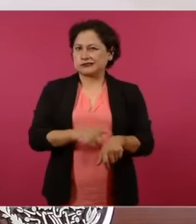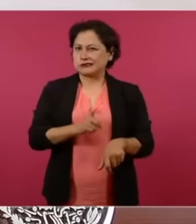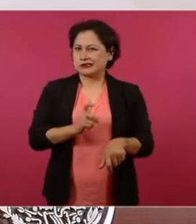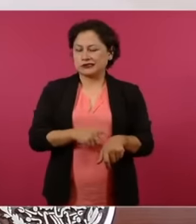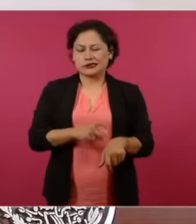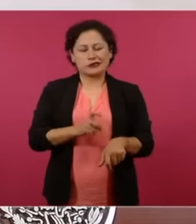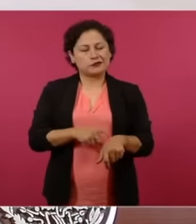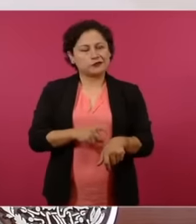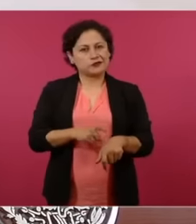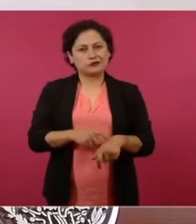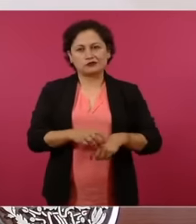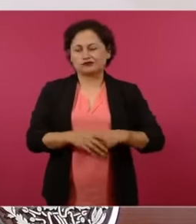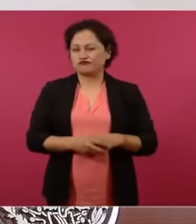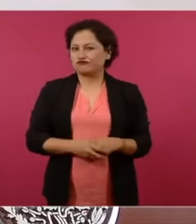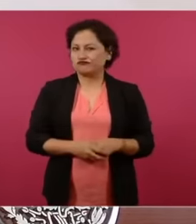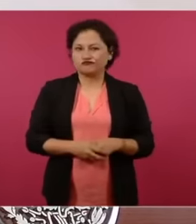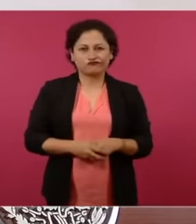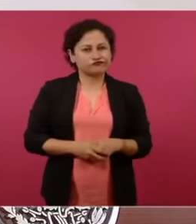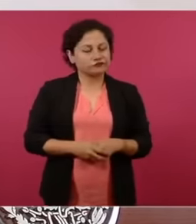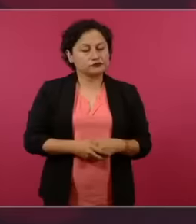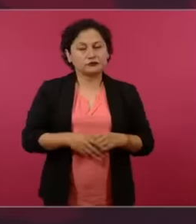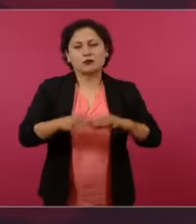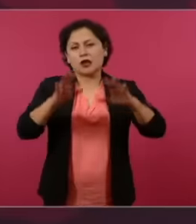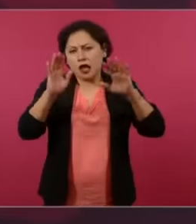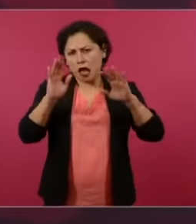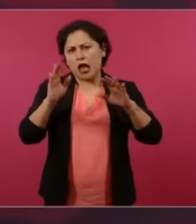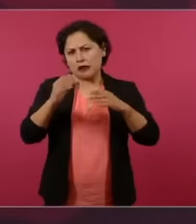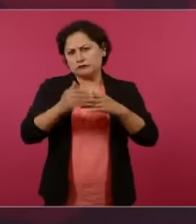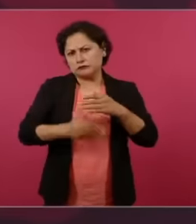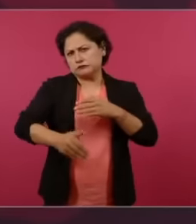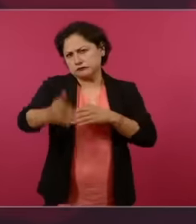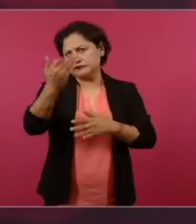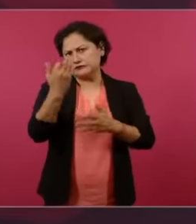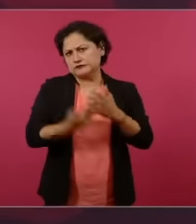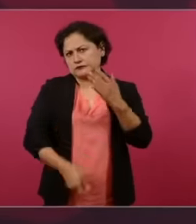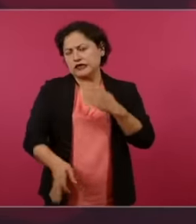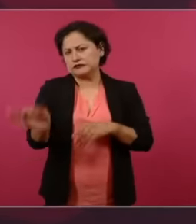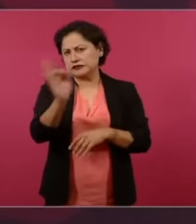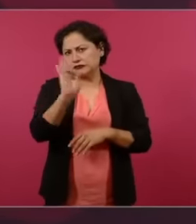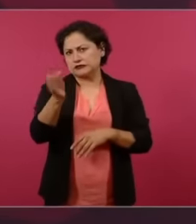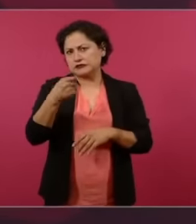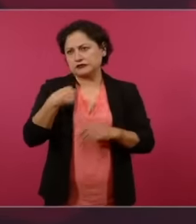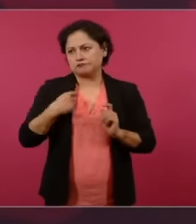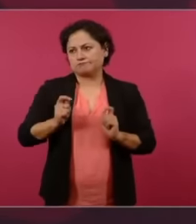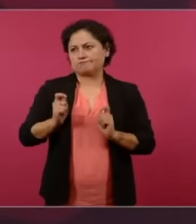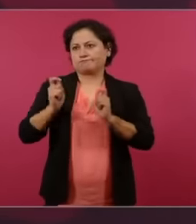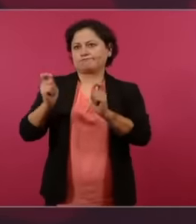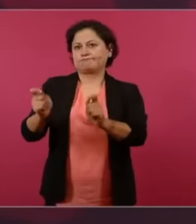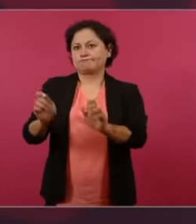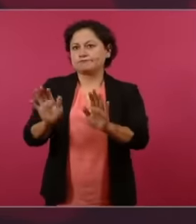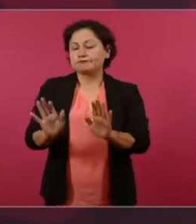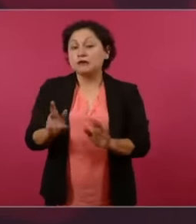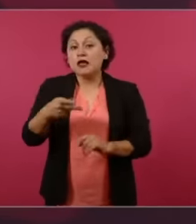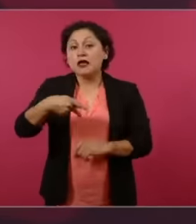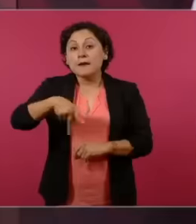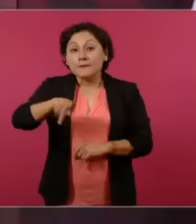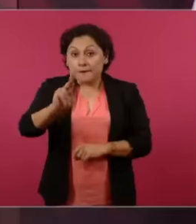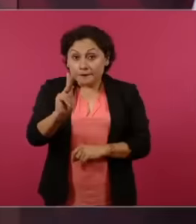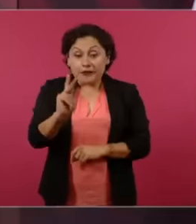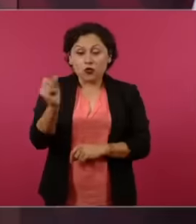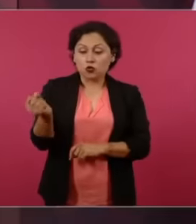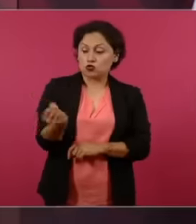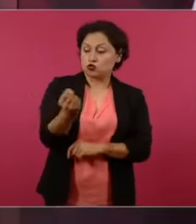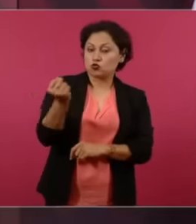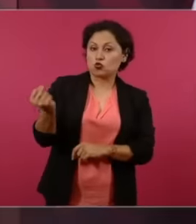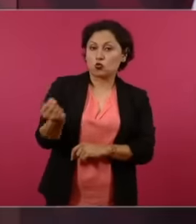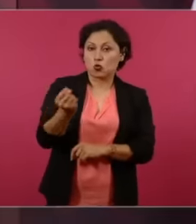y todavía, porque falta, pero si las cosas salen bien, antes de irnos vamos a tener ya